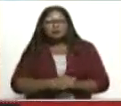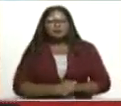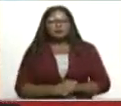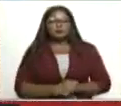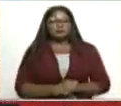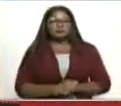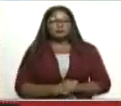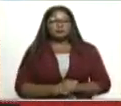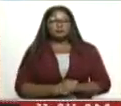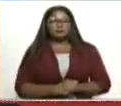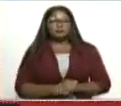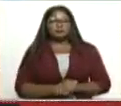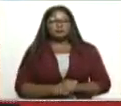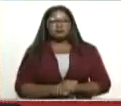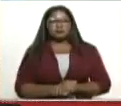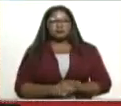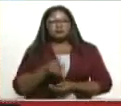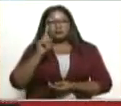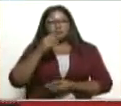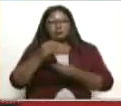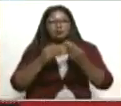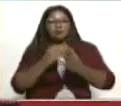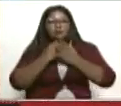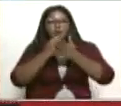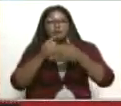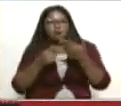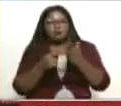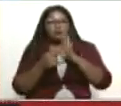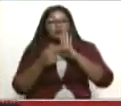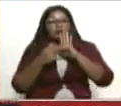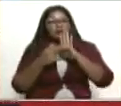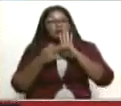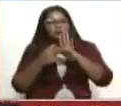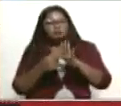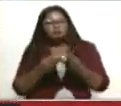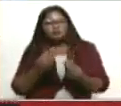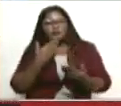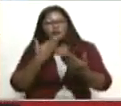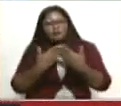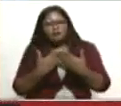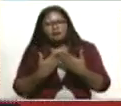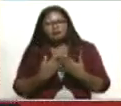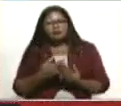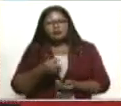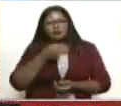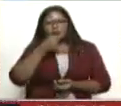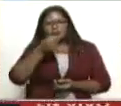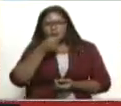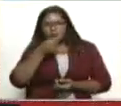Y es, yo no puedo obviar desde luego un gran reconocimiento y un gran agradecimiento